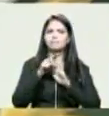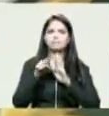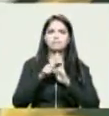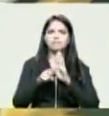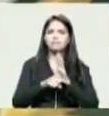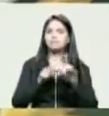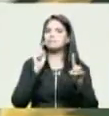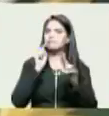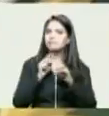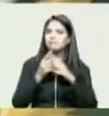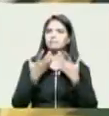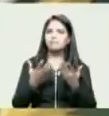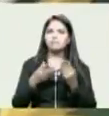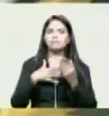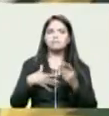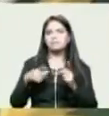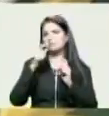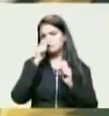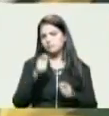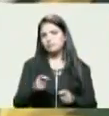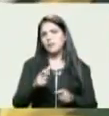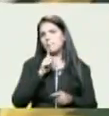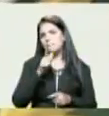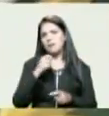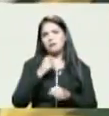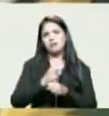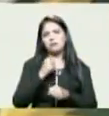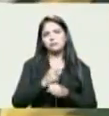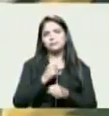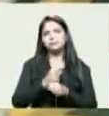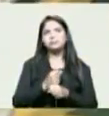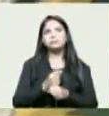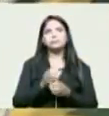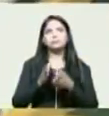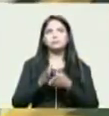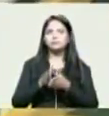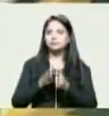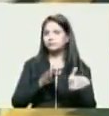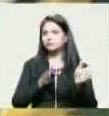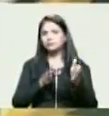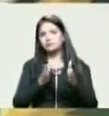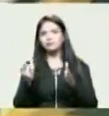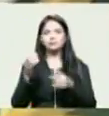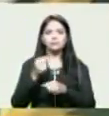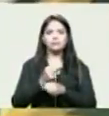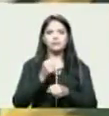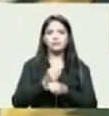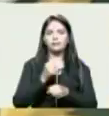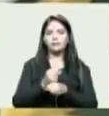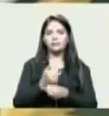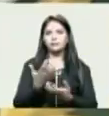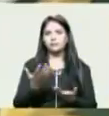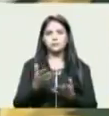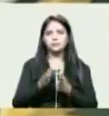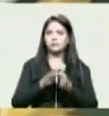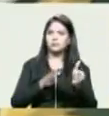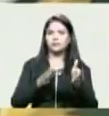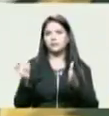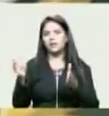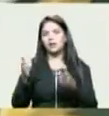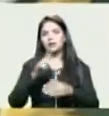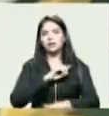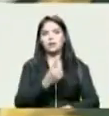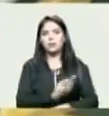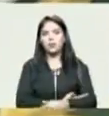busca la reparación del mal funcionamiento, de la desviación del funcionamiento, de la desviación del